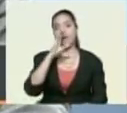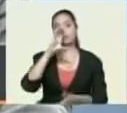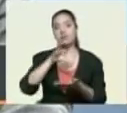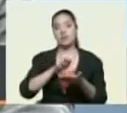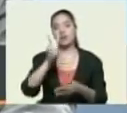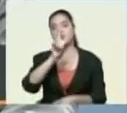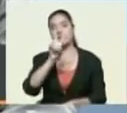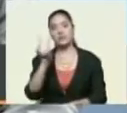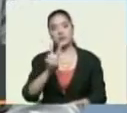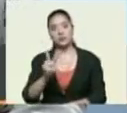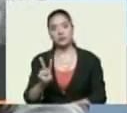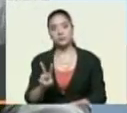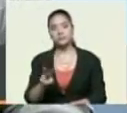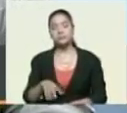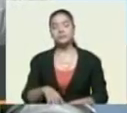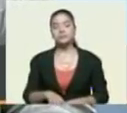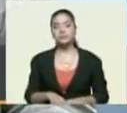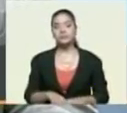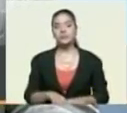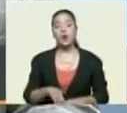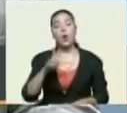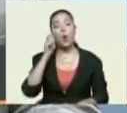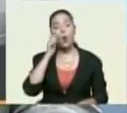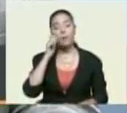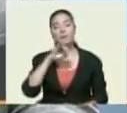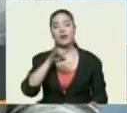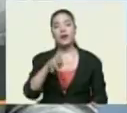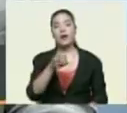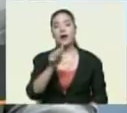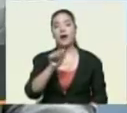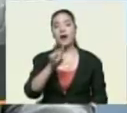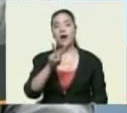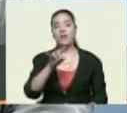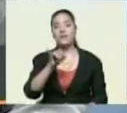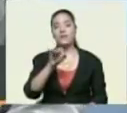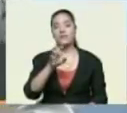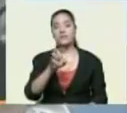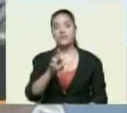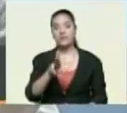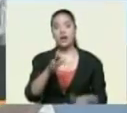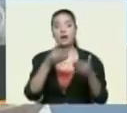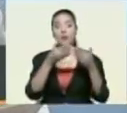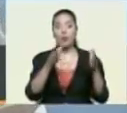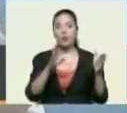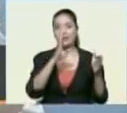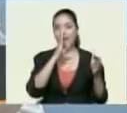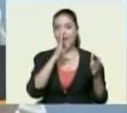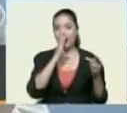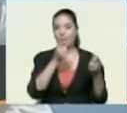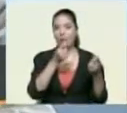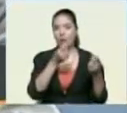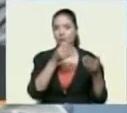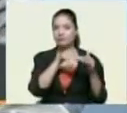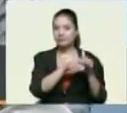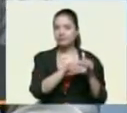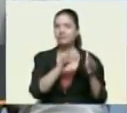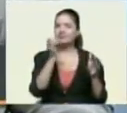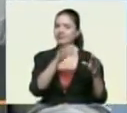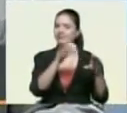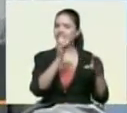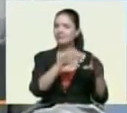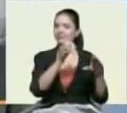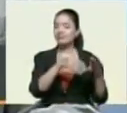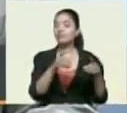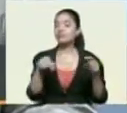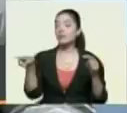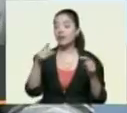de Venezuela, licenciado José Javier Morales, la apertura de una cuenta corriente donde se ha depositado